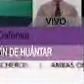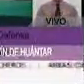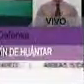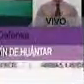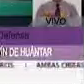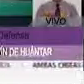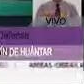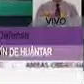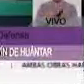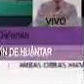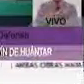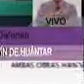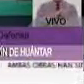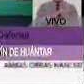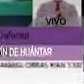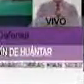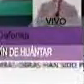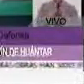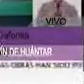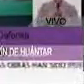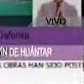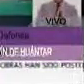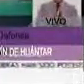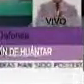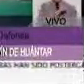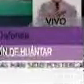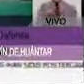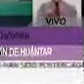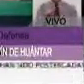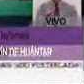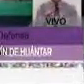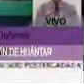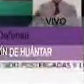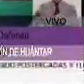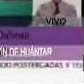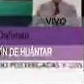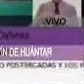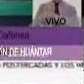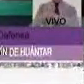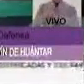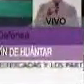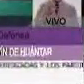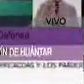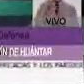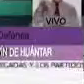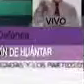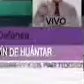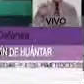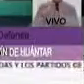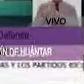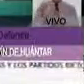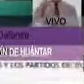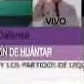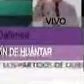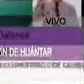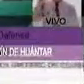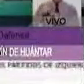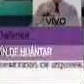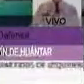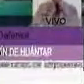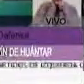que pretendían falsamente acusar a los comandos de Chavín de Huántar. Por esa